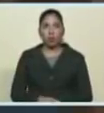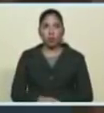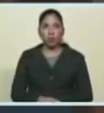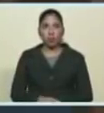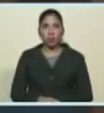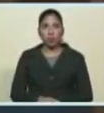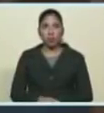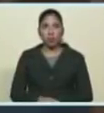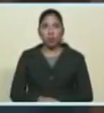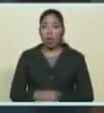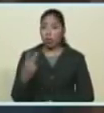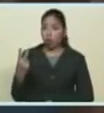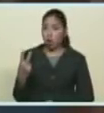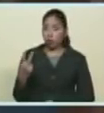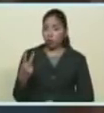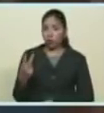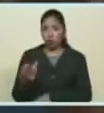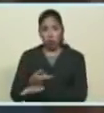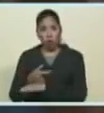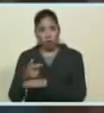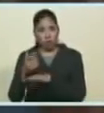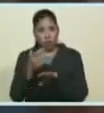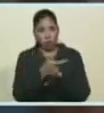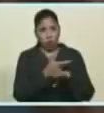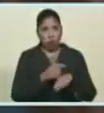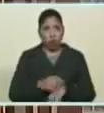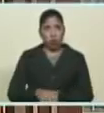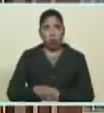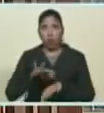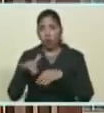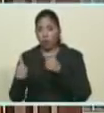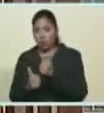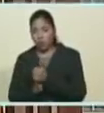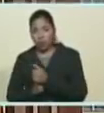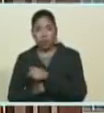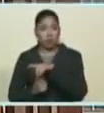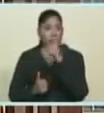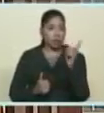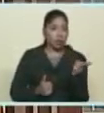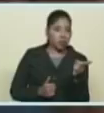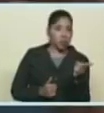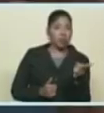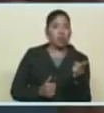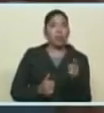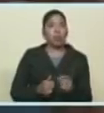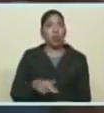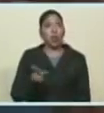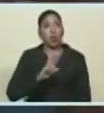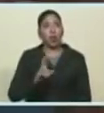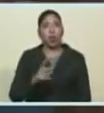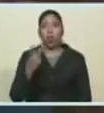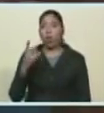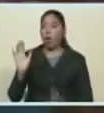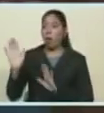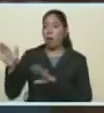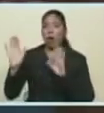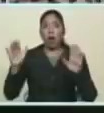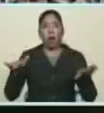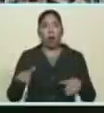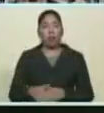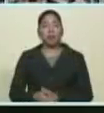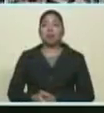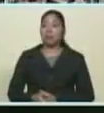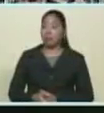Tiene dos gobernadores de Aragua. ¿Ah? El vicepresidente ejecutivo y el gobernador electo. Doble apoyo, pues.